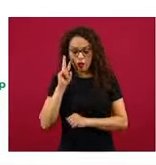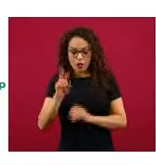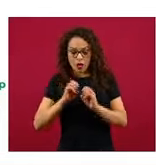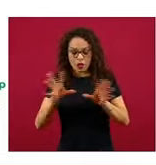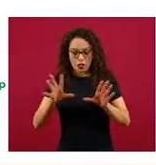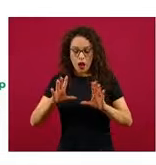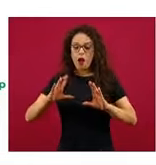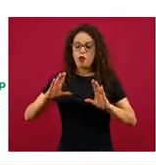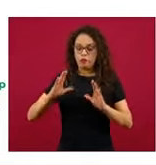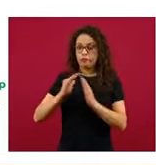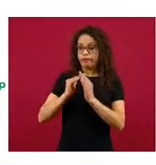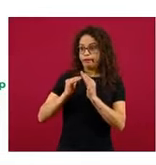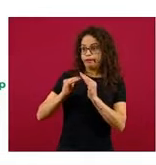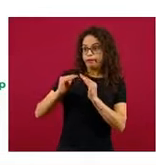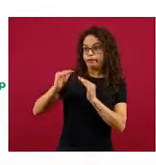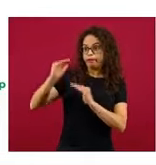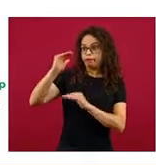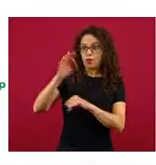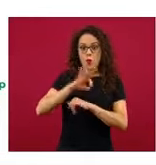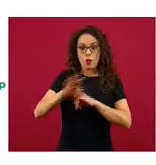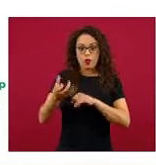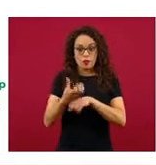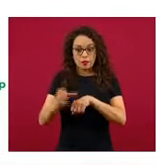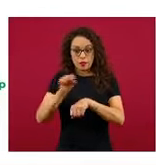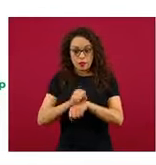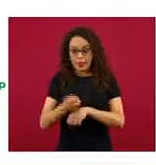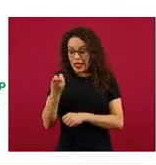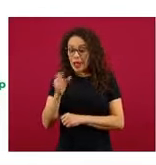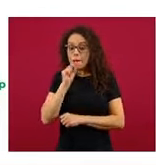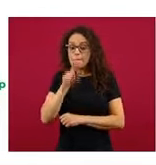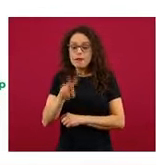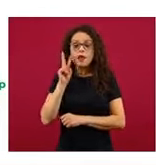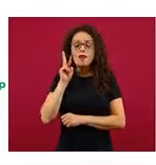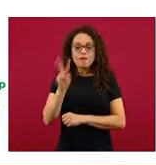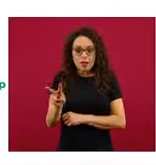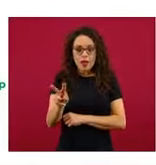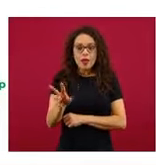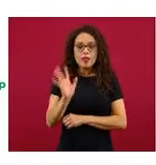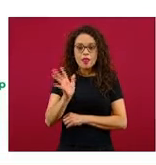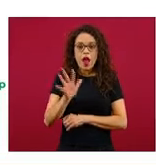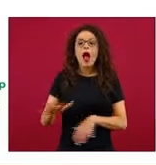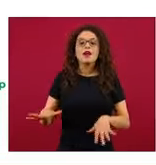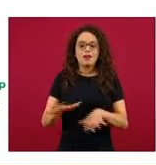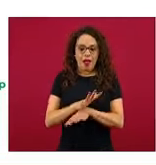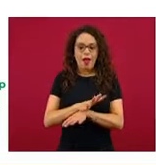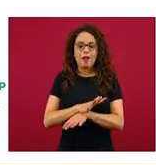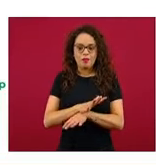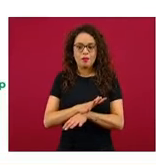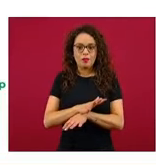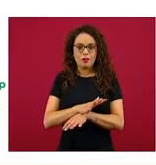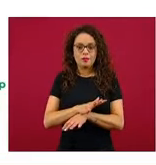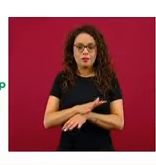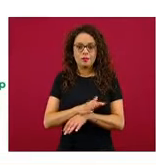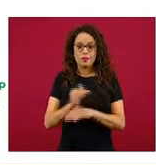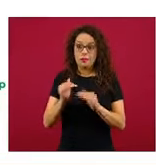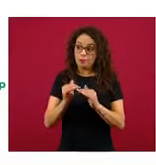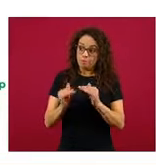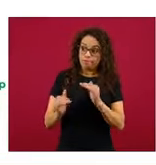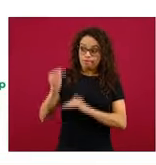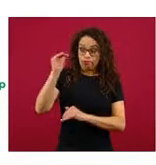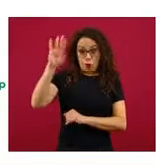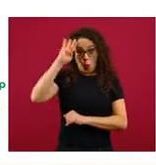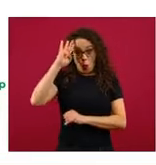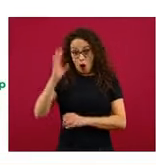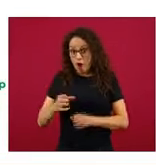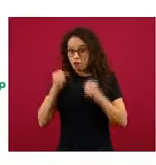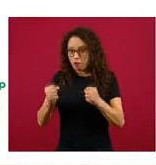ascendente en las últimas semanas. Aquí también tenemos o empezamos a ver un cambio positivo. No es un incremento, digamos, muy grande.